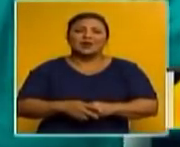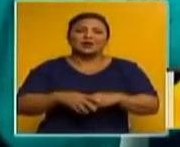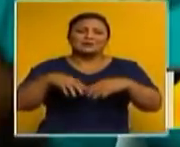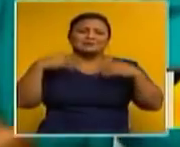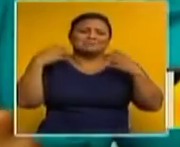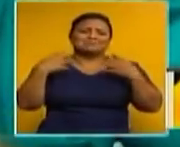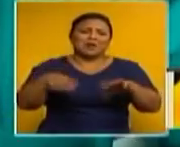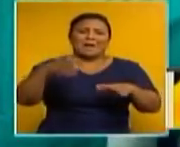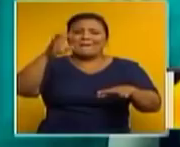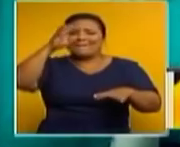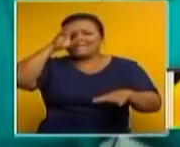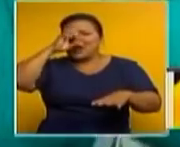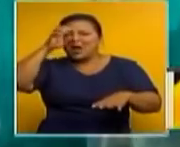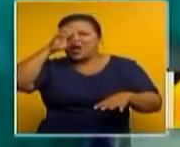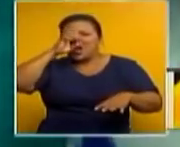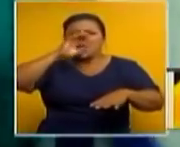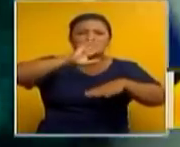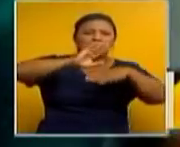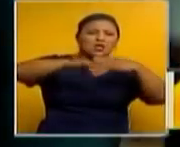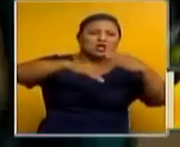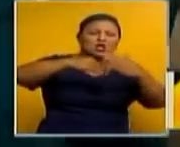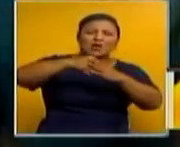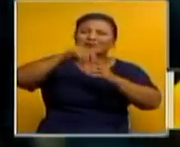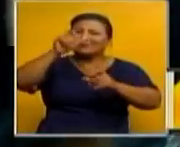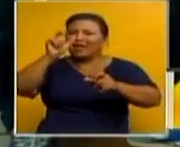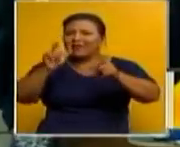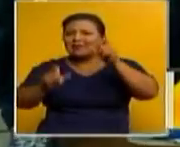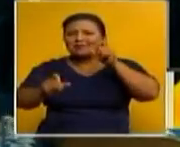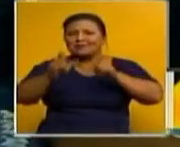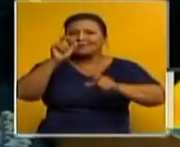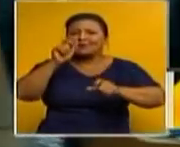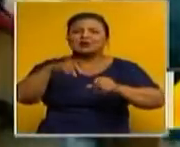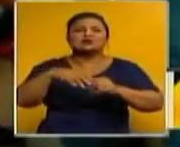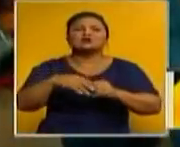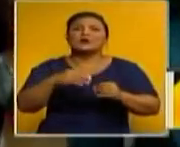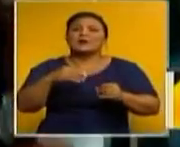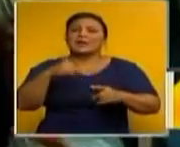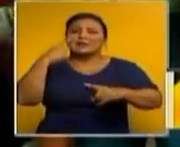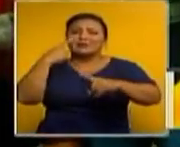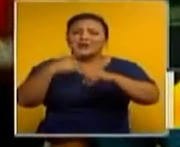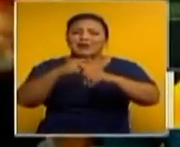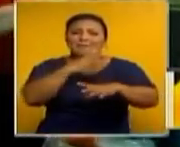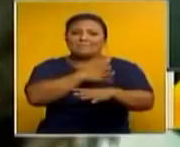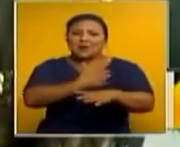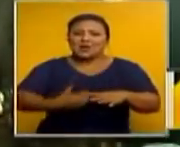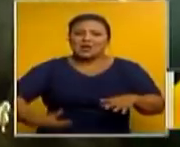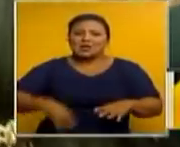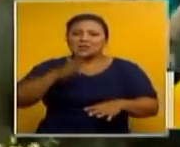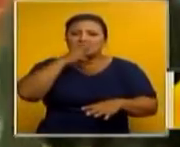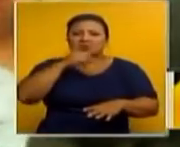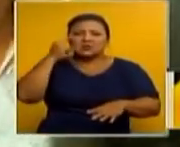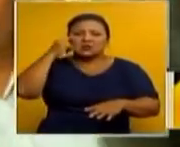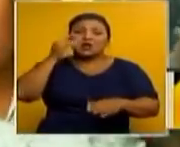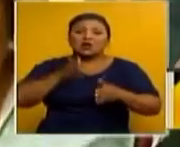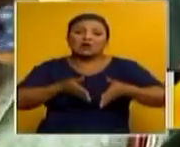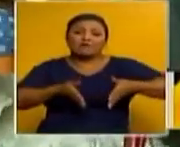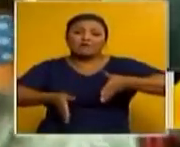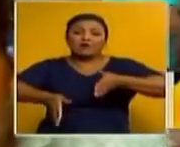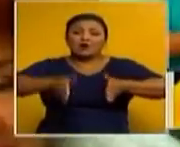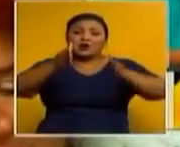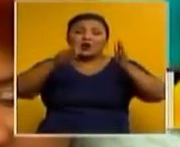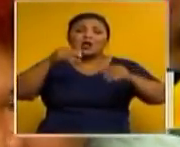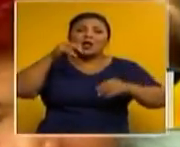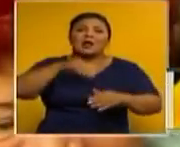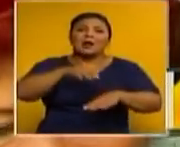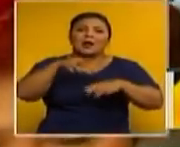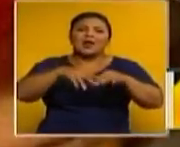Indignados y ofendidos, así se mostraron los simpatizantes del exmandatario Rafael Correa, quienes acudieron a las calles Córdoba y Víctor Manuel